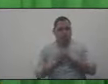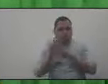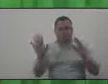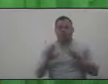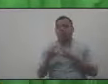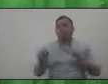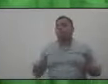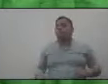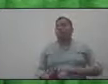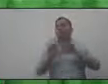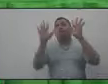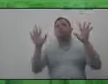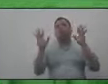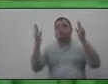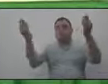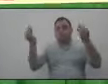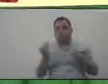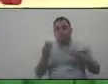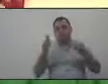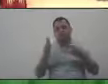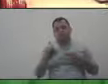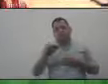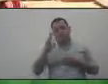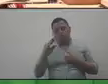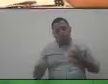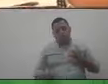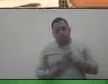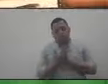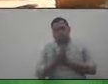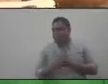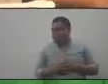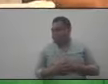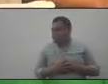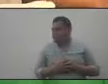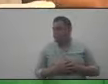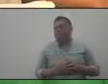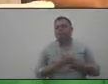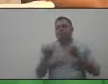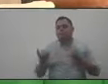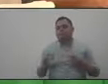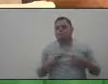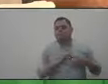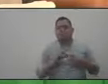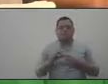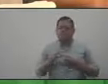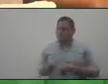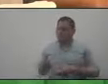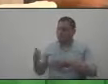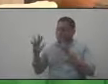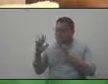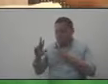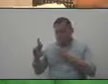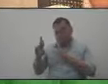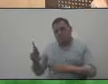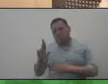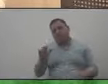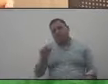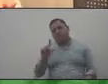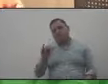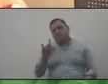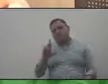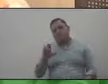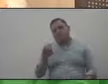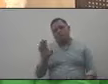gloria sea para Dios. Un saludo especial, doctor Humberto Alirio, presidente del Consejo